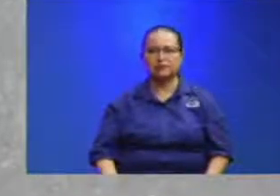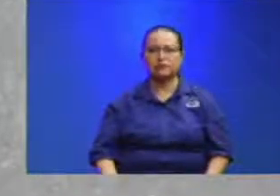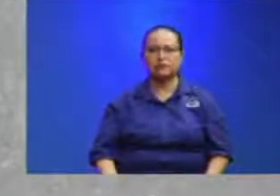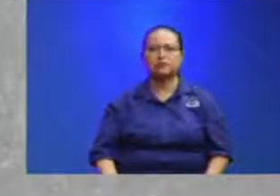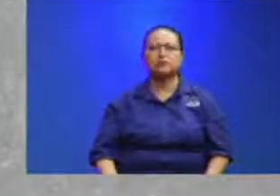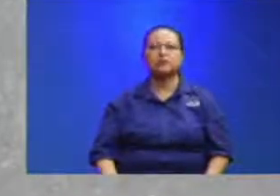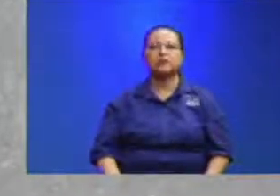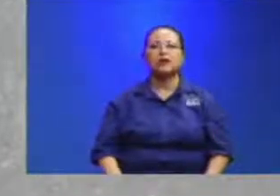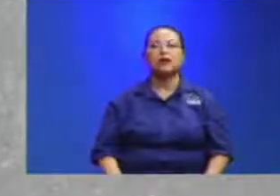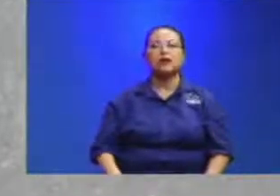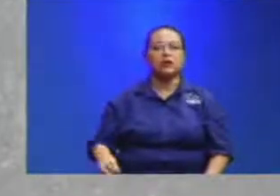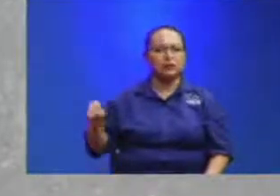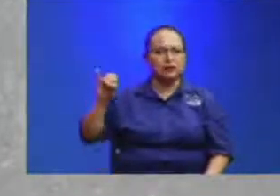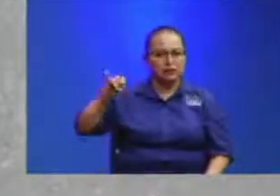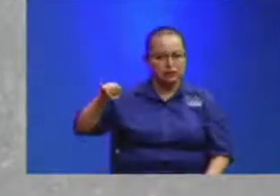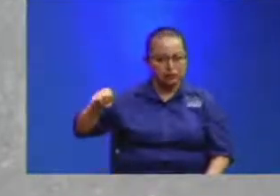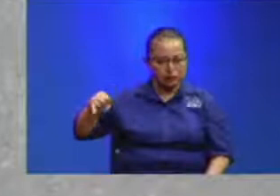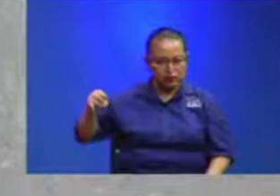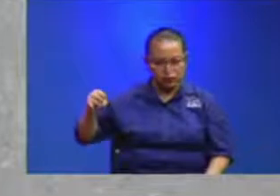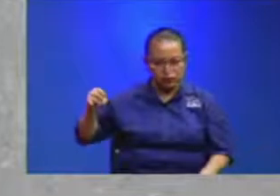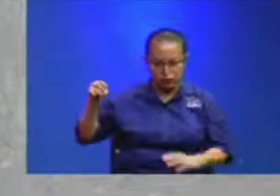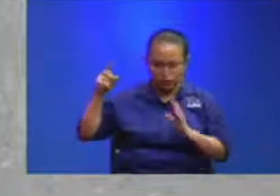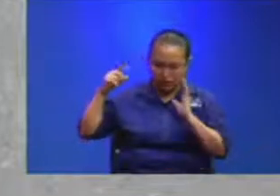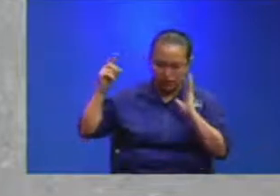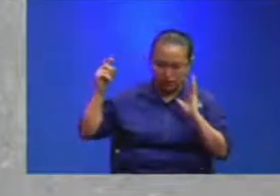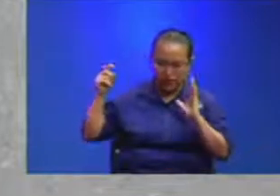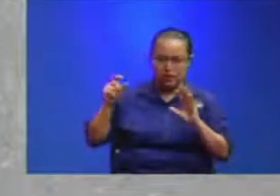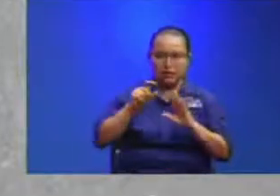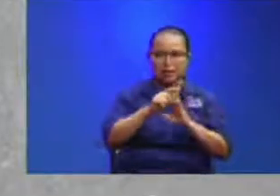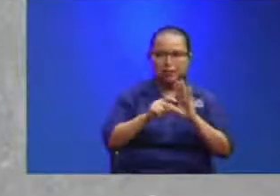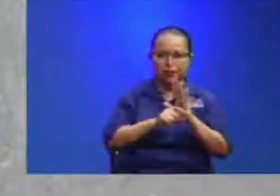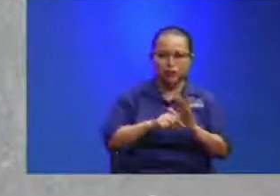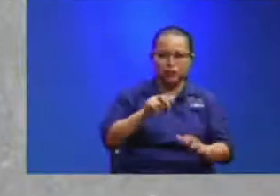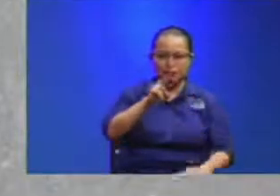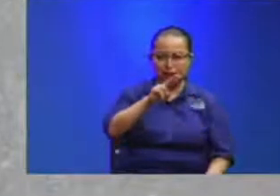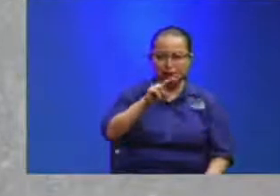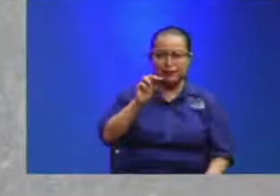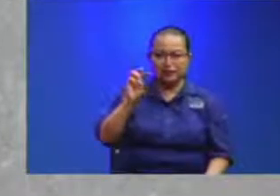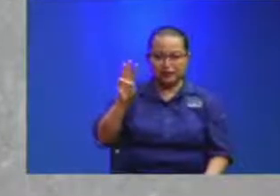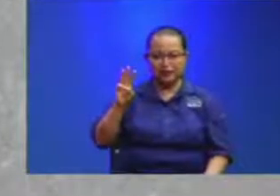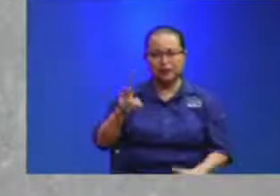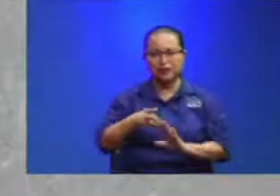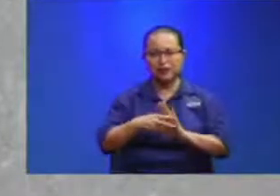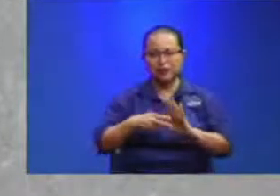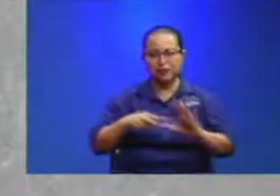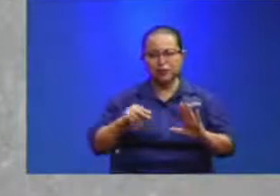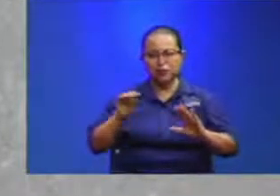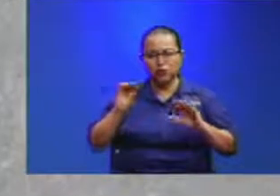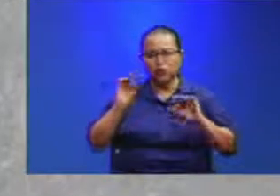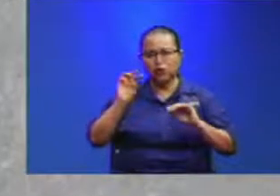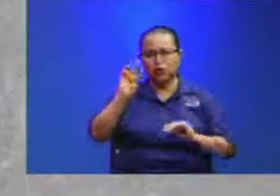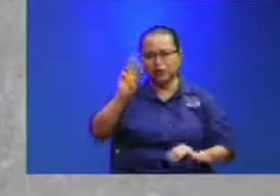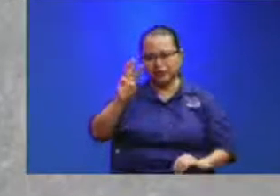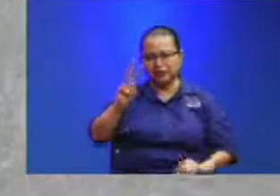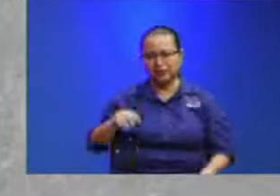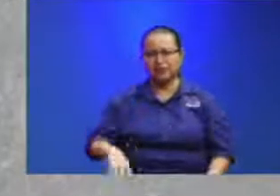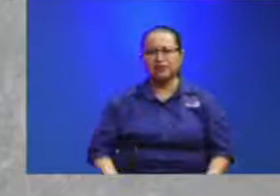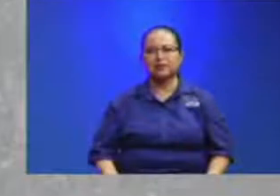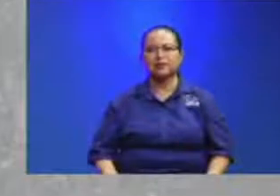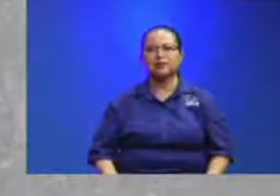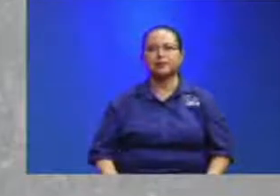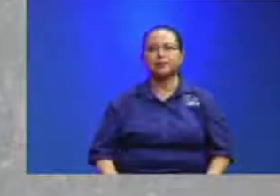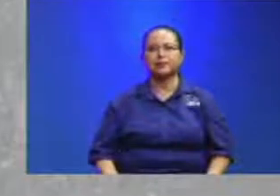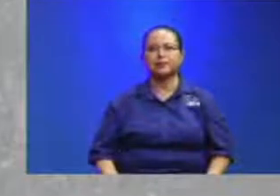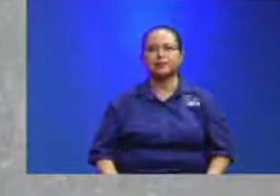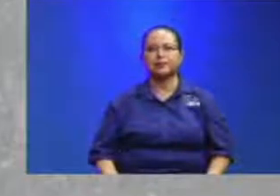23 yo soy 23 13 gracias mire lo que pasa antes